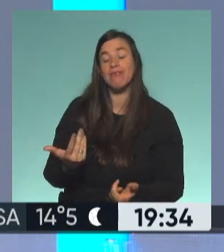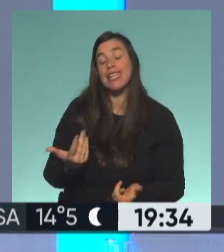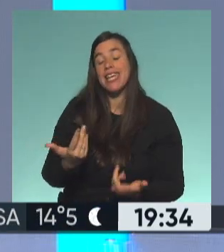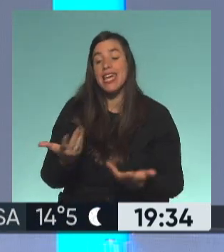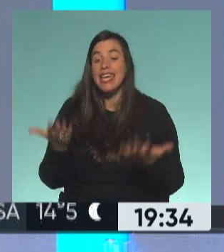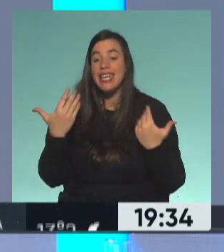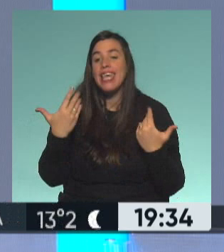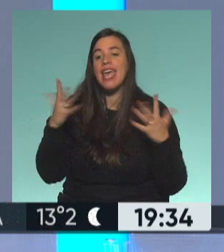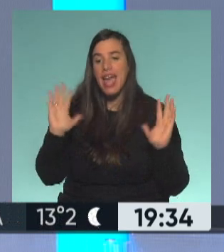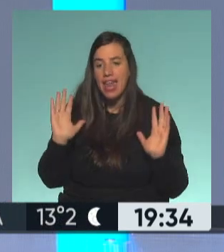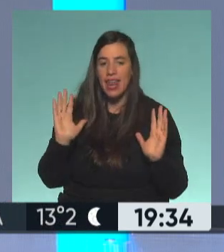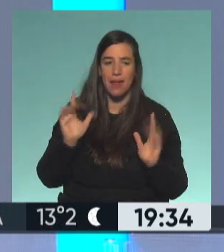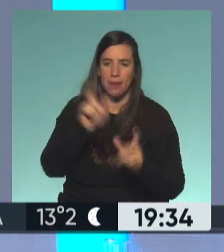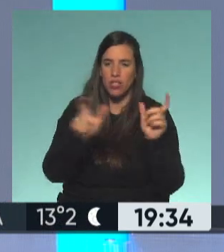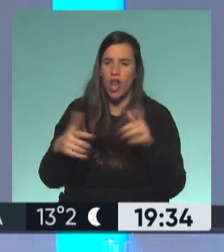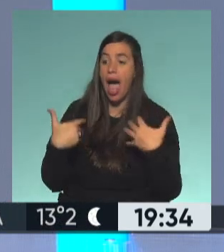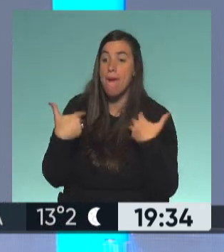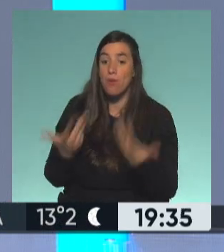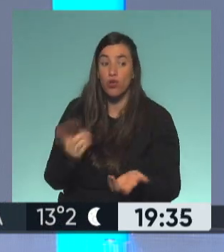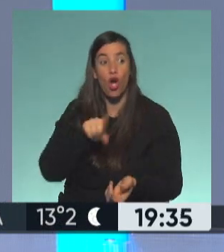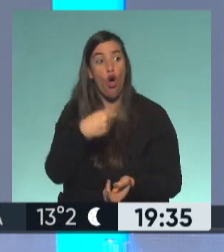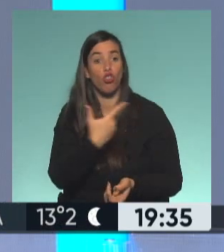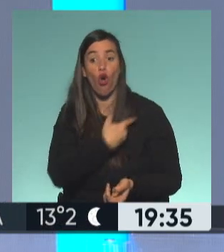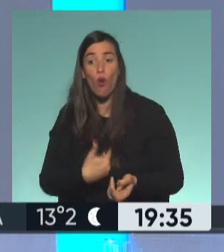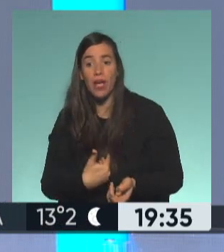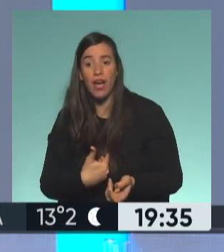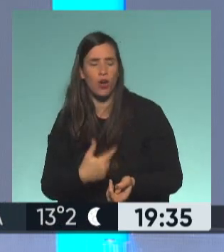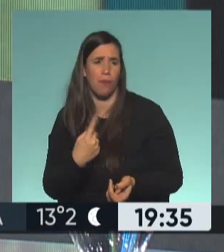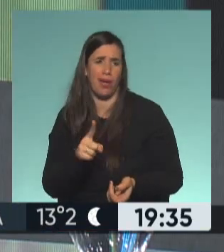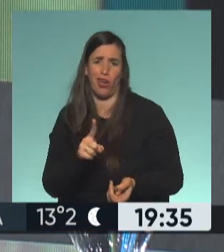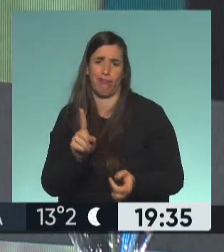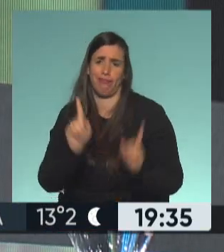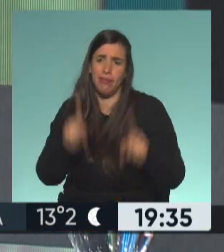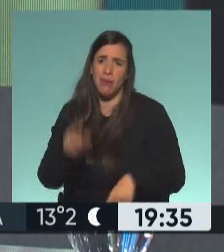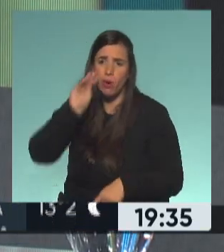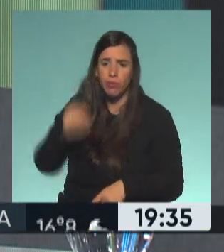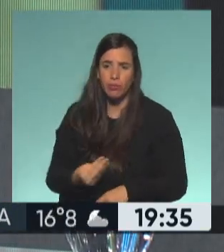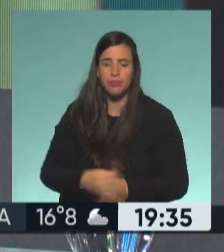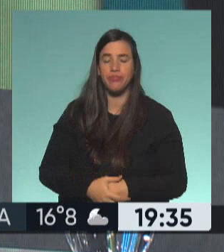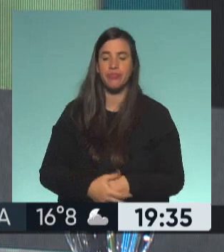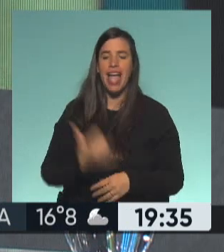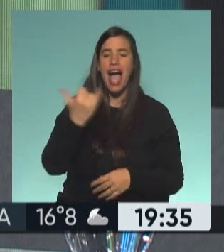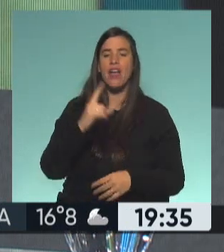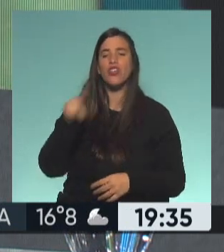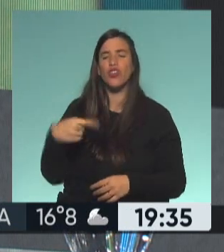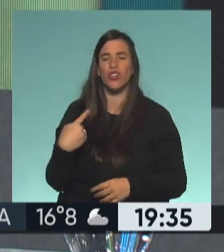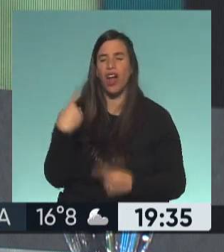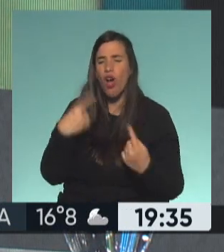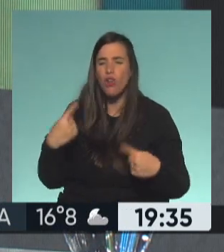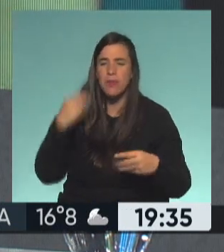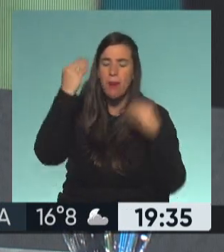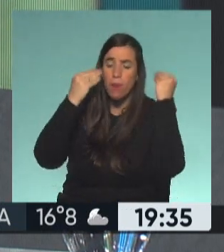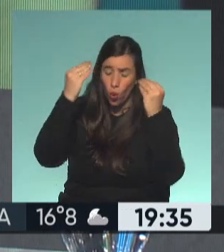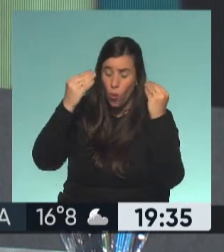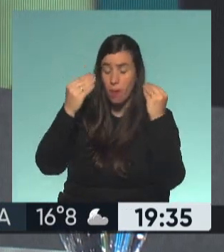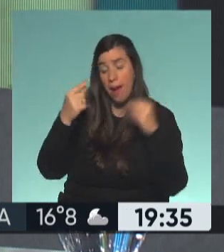de ese tipo, y hoy se ve como un fracaso. Daniel, ¿sabes qué? Hay algo que me preocupa, y sobre todo pensando en el comienzo de la campaña, y tiene